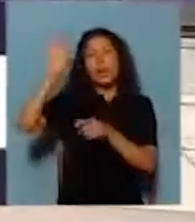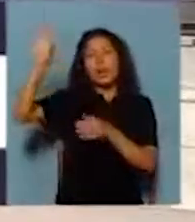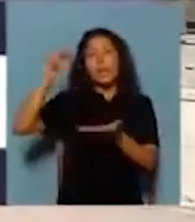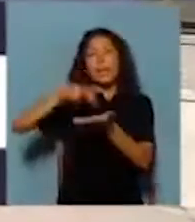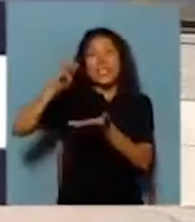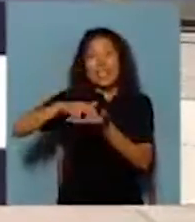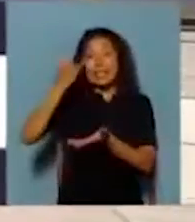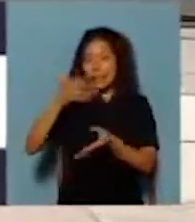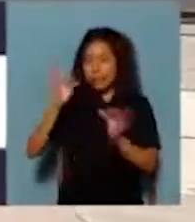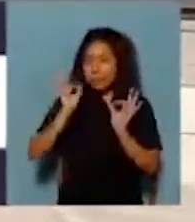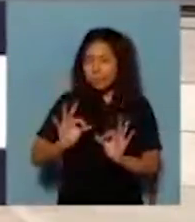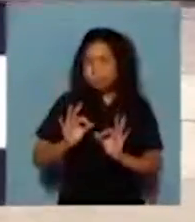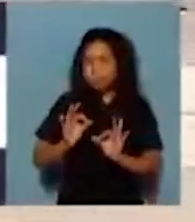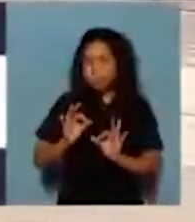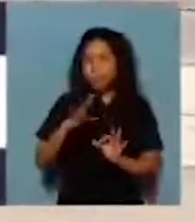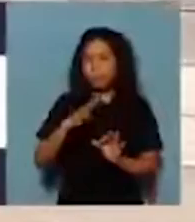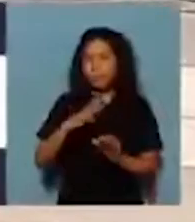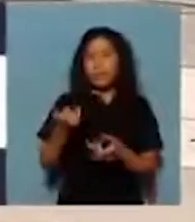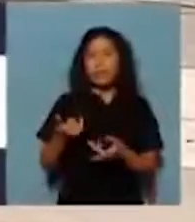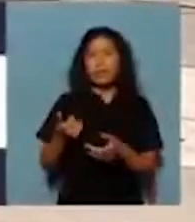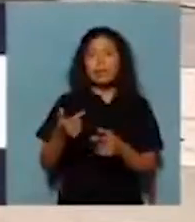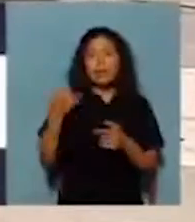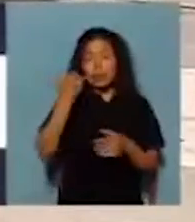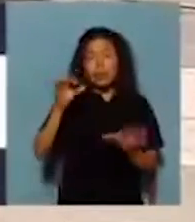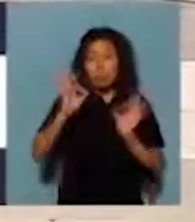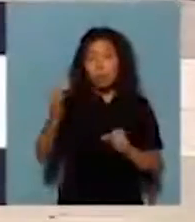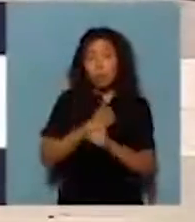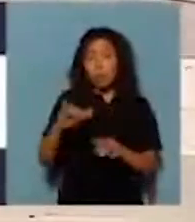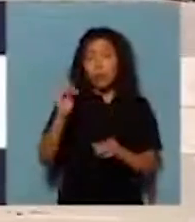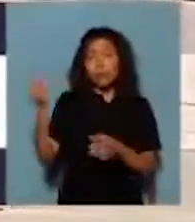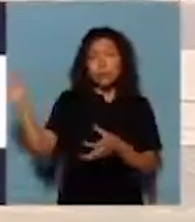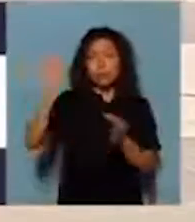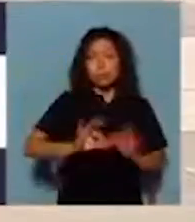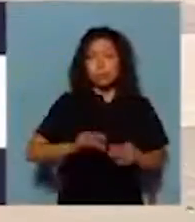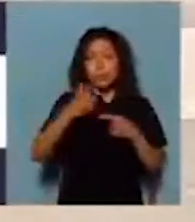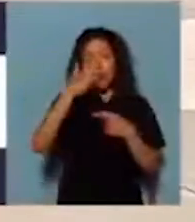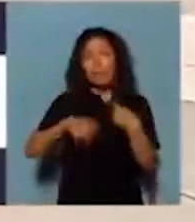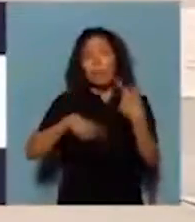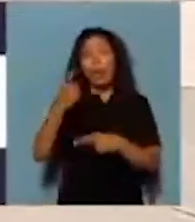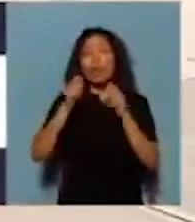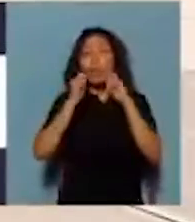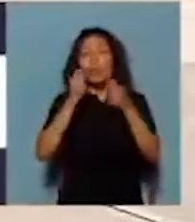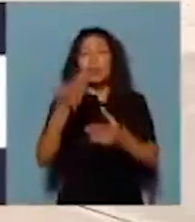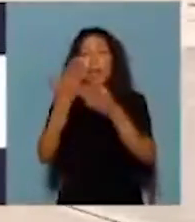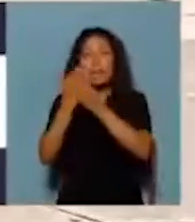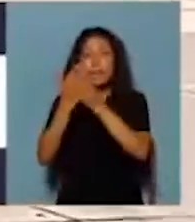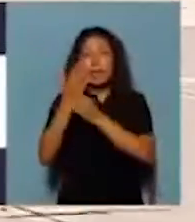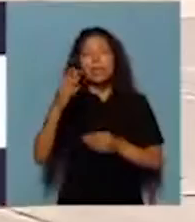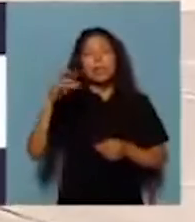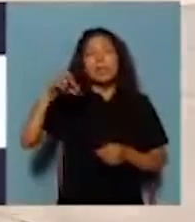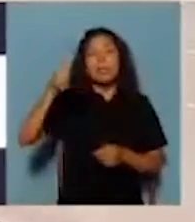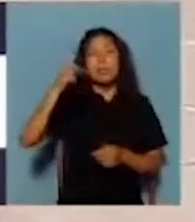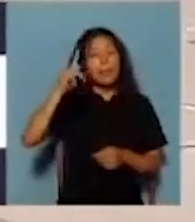acá justamente en este sector en el que estamos. También vamos a tener una visita del ministro Joao Parkinson de